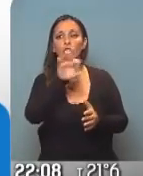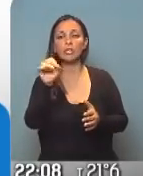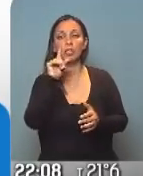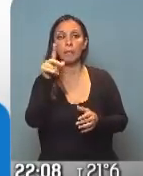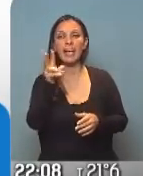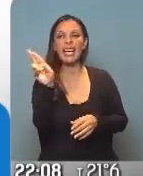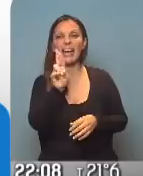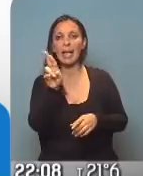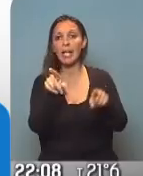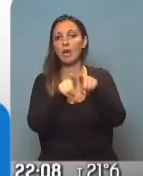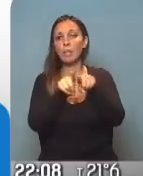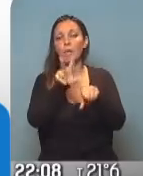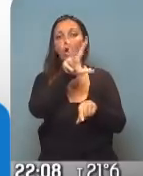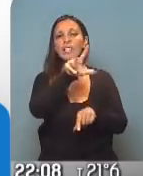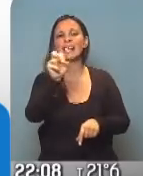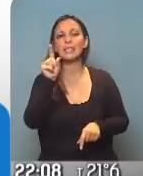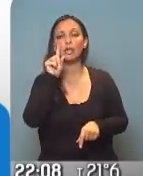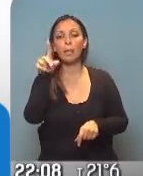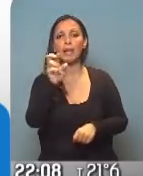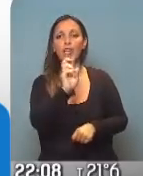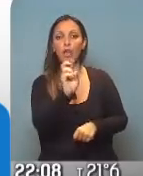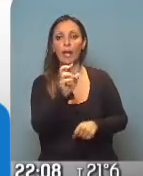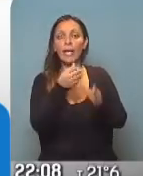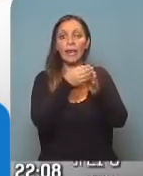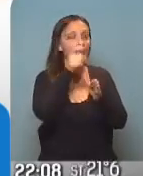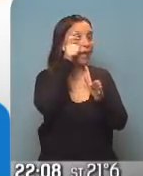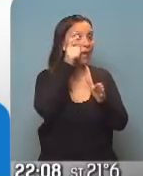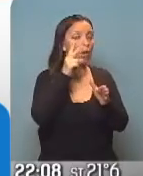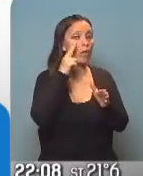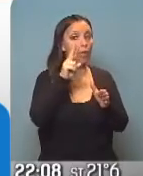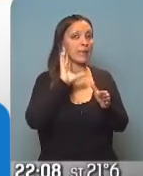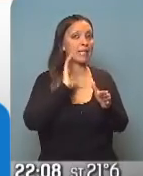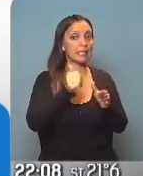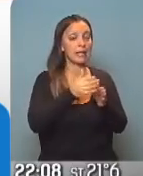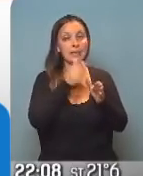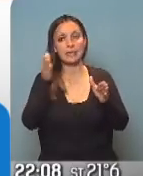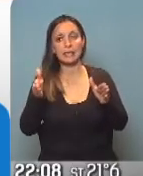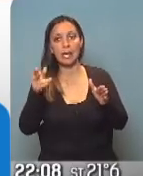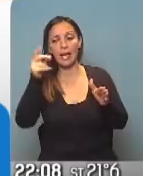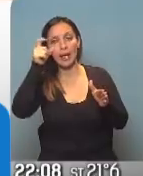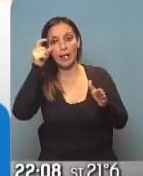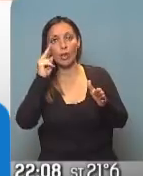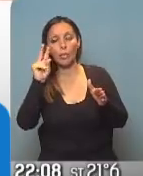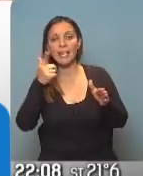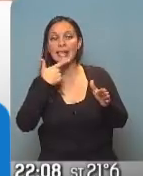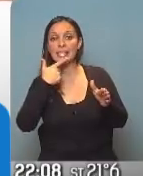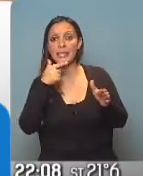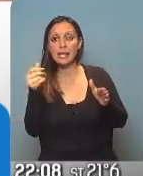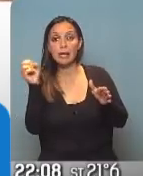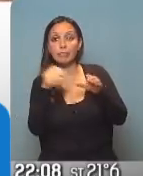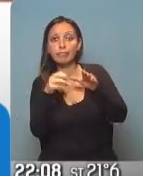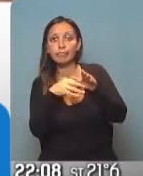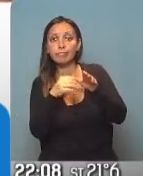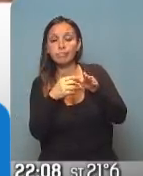unos 300.000 dólares, entre enero de 2016 y enero de 2017, ingresos incompatibles